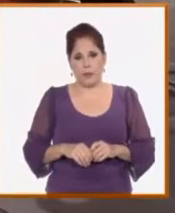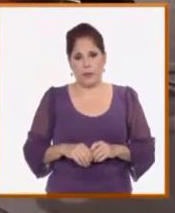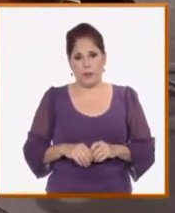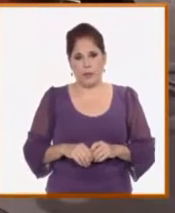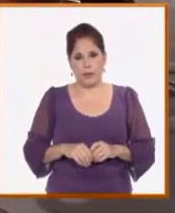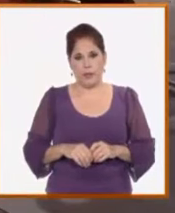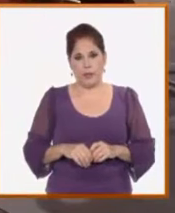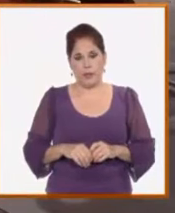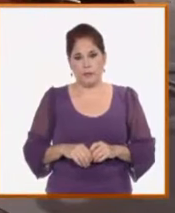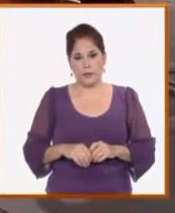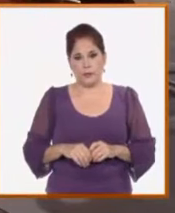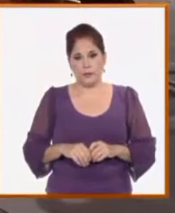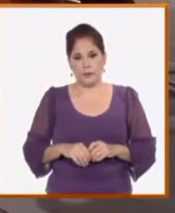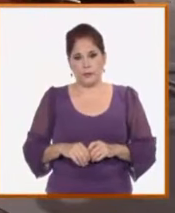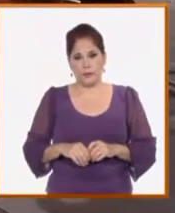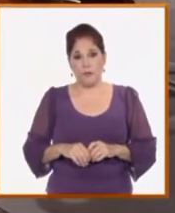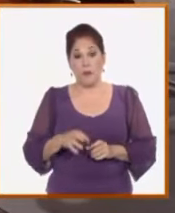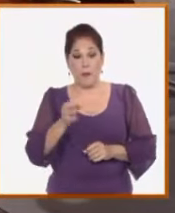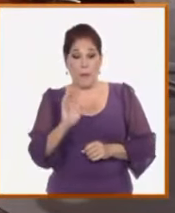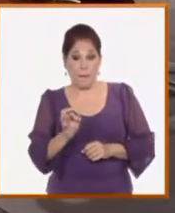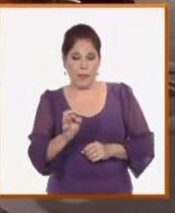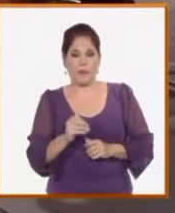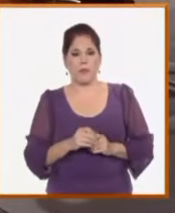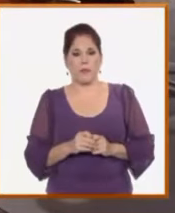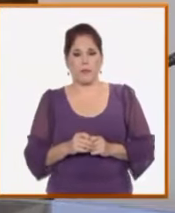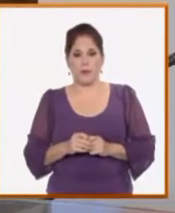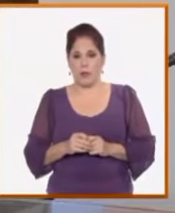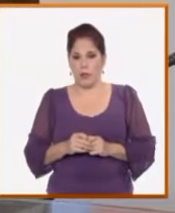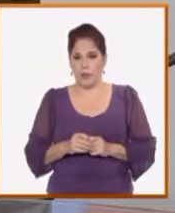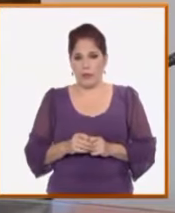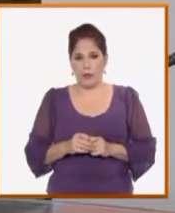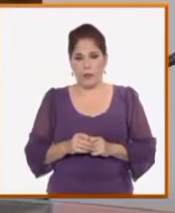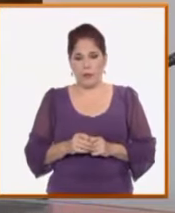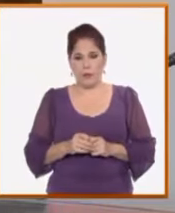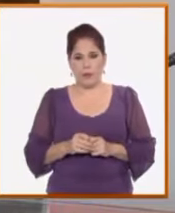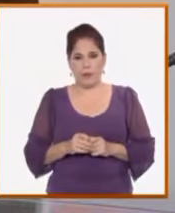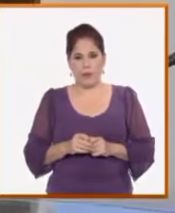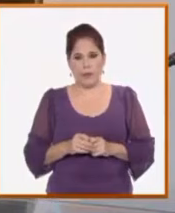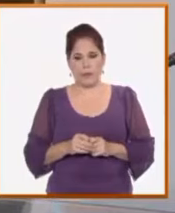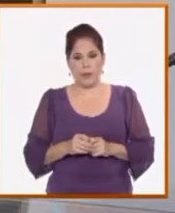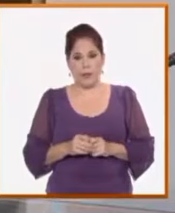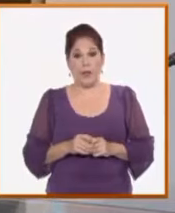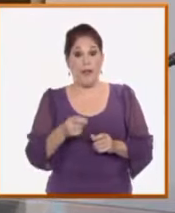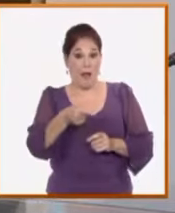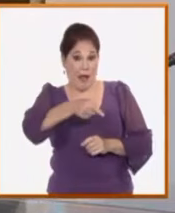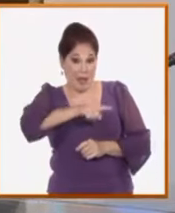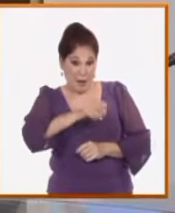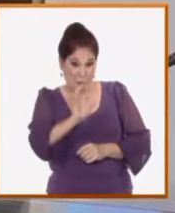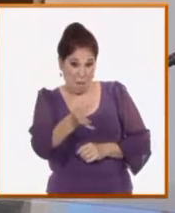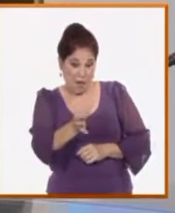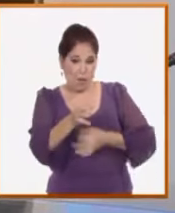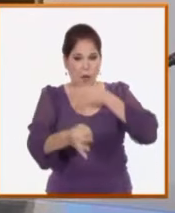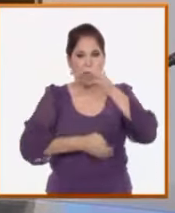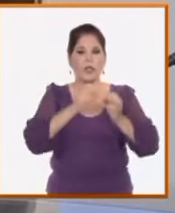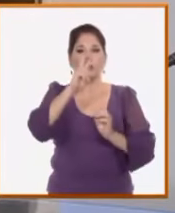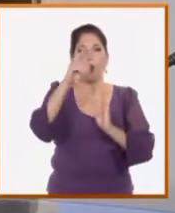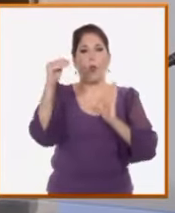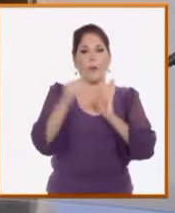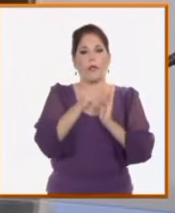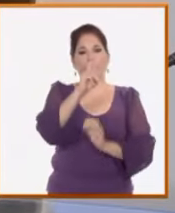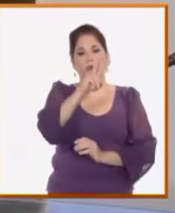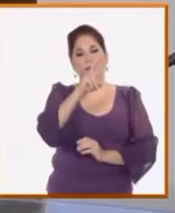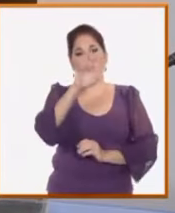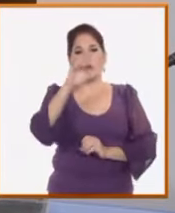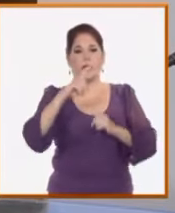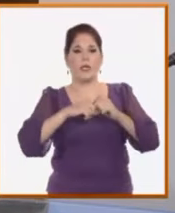ese consumo sobre todo en los más jóvenes cor es los más jóvenes en general Randy se aseguraron 2290